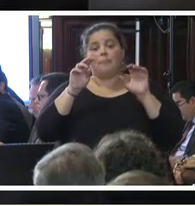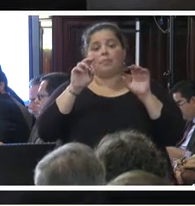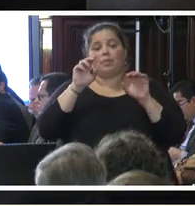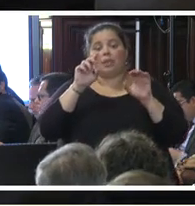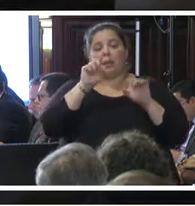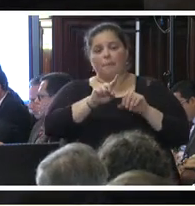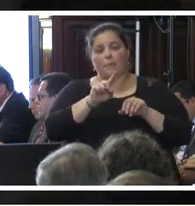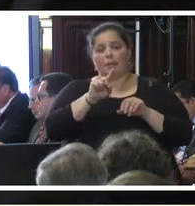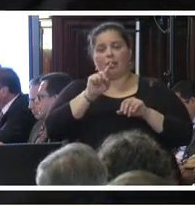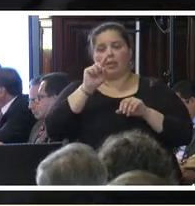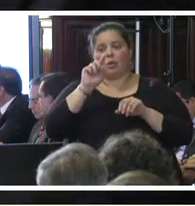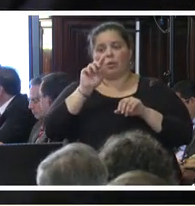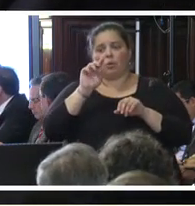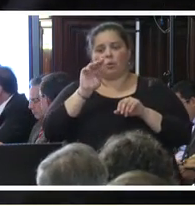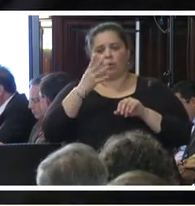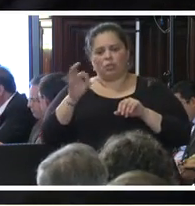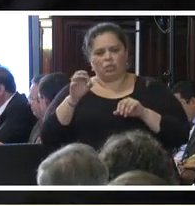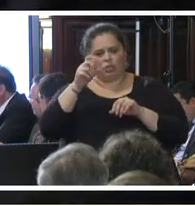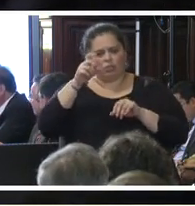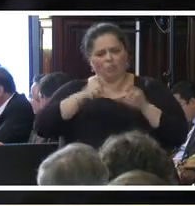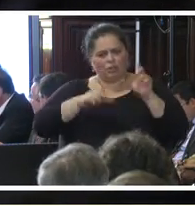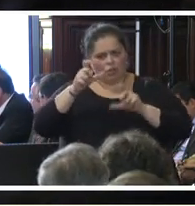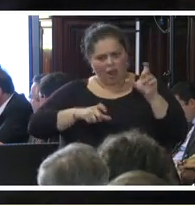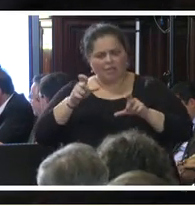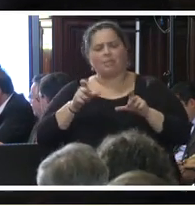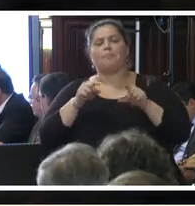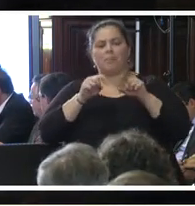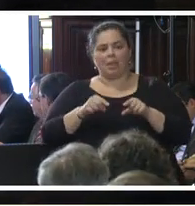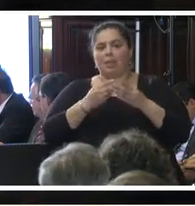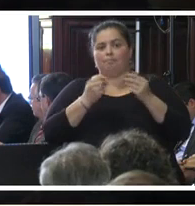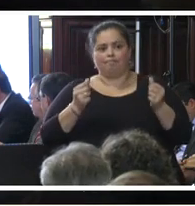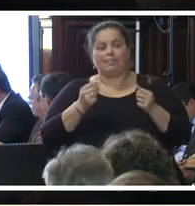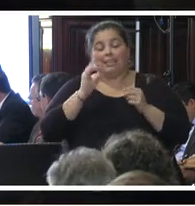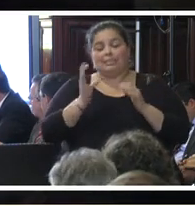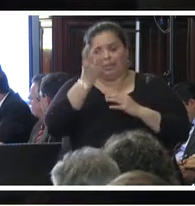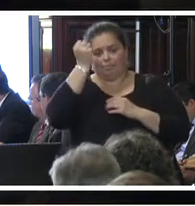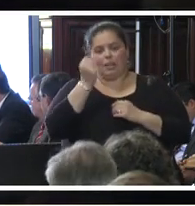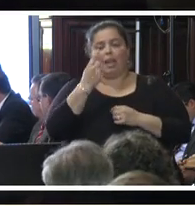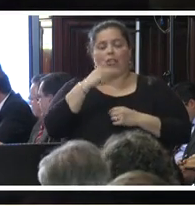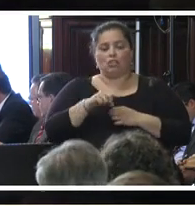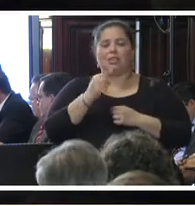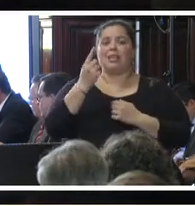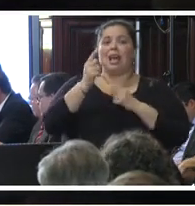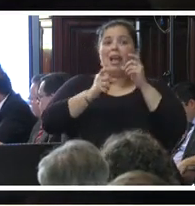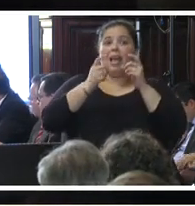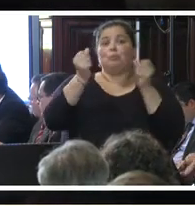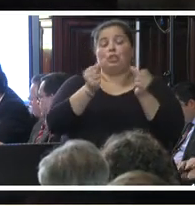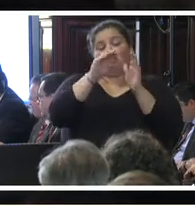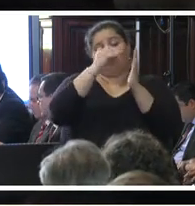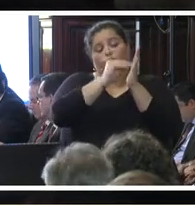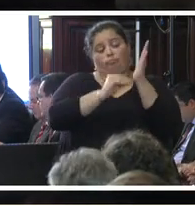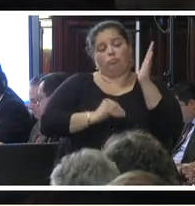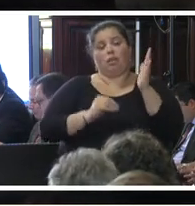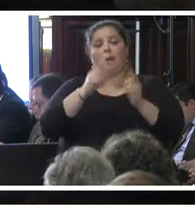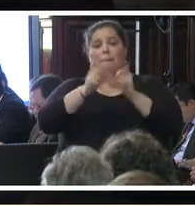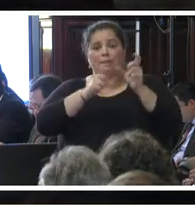desaparecido. Ha creado varios protocolos, el de Alerta Amber, Coahuila, México, el de personas extraviadas, el de trata de